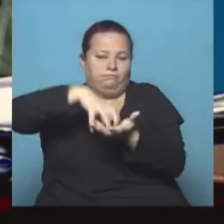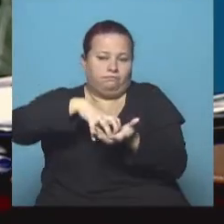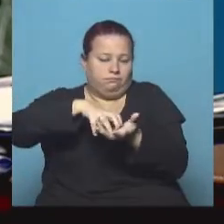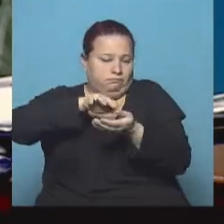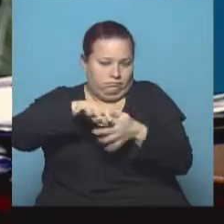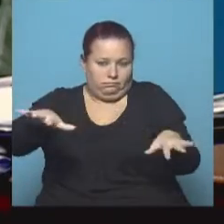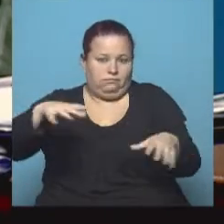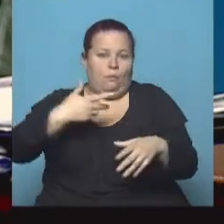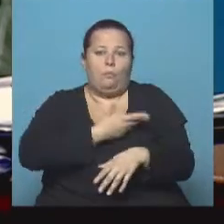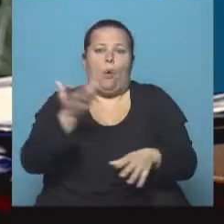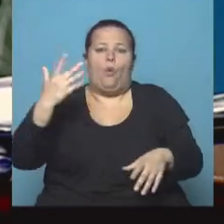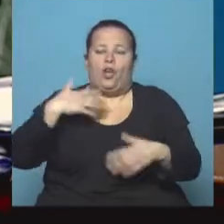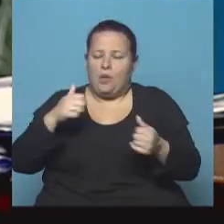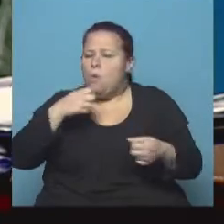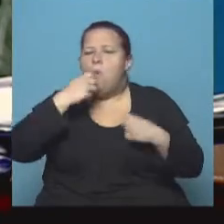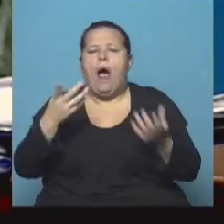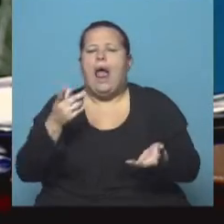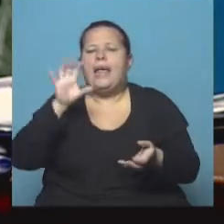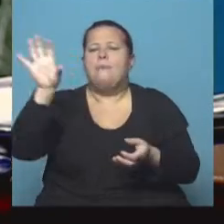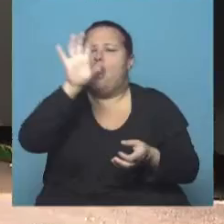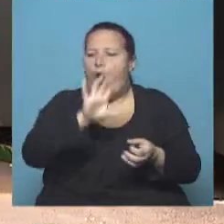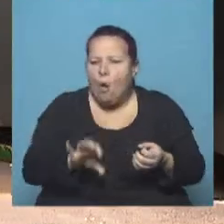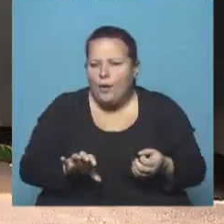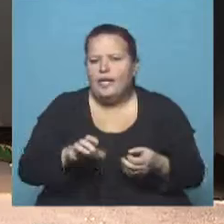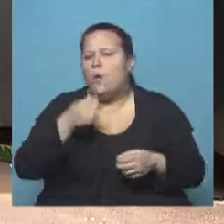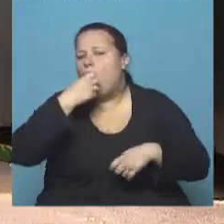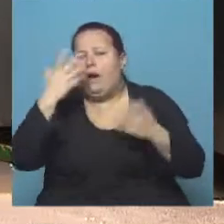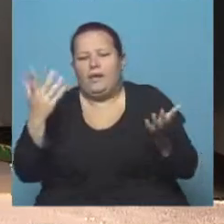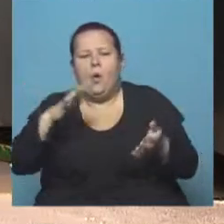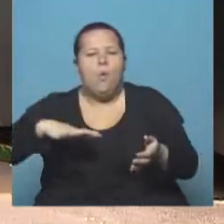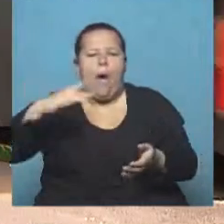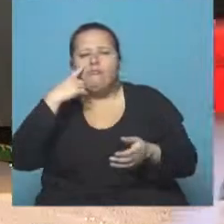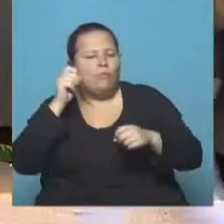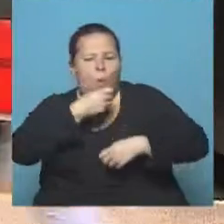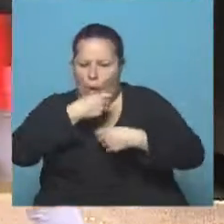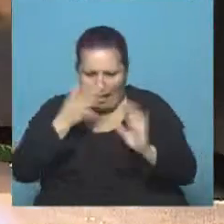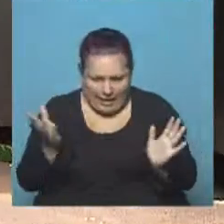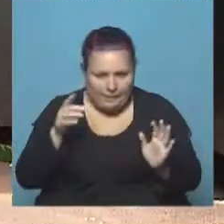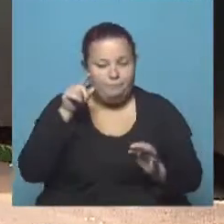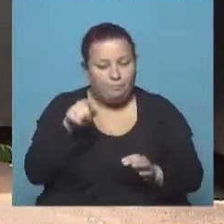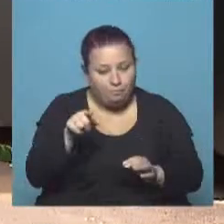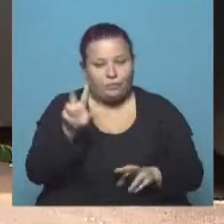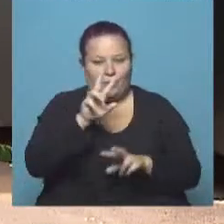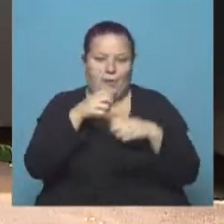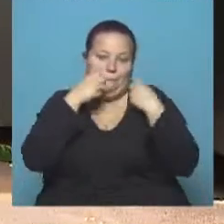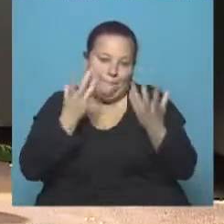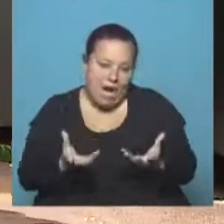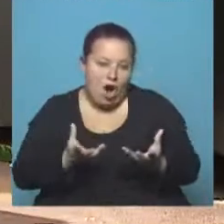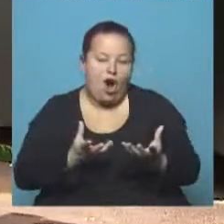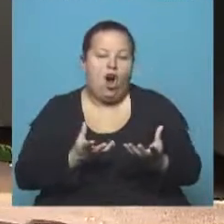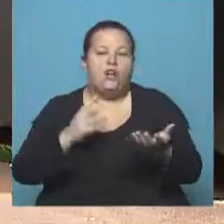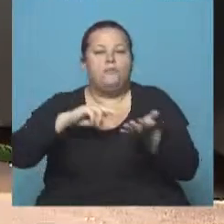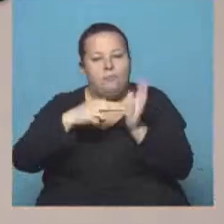pública de salud cualquiera sea la provincia y cualquier garcía el municipio eso mejora una serie de